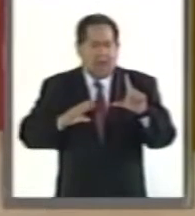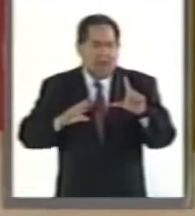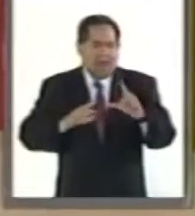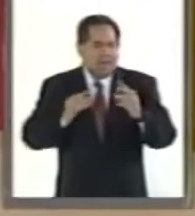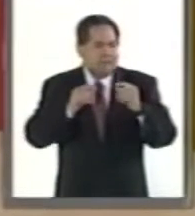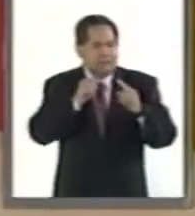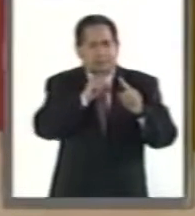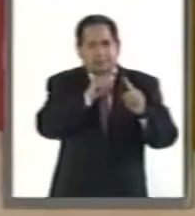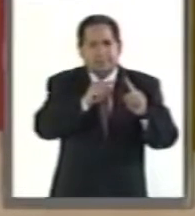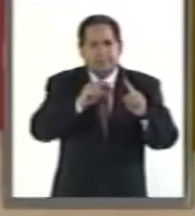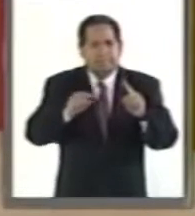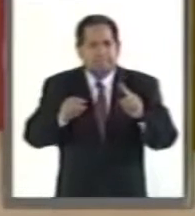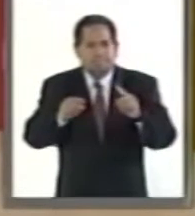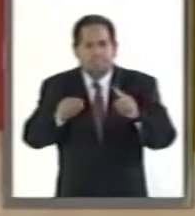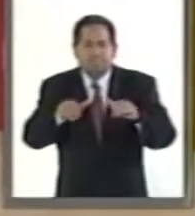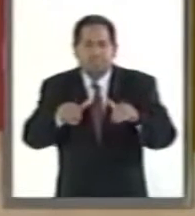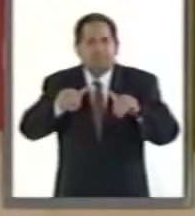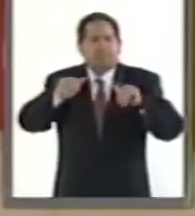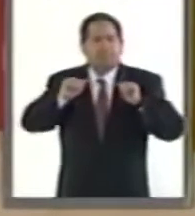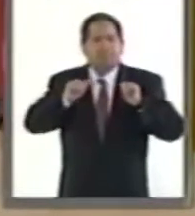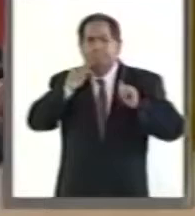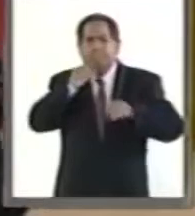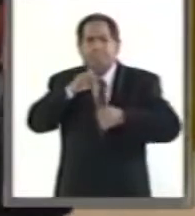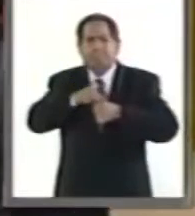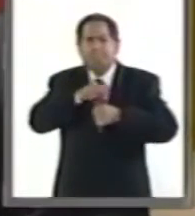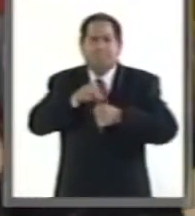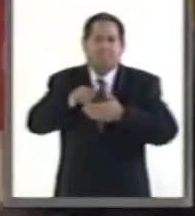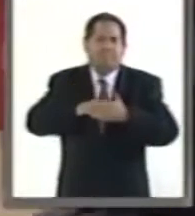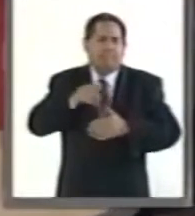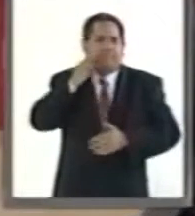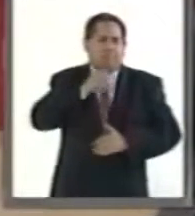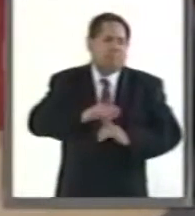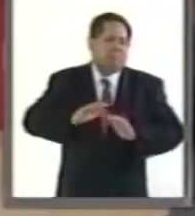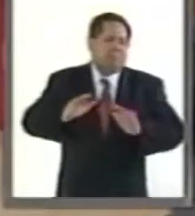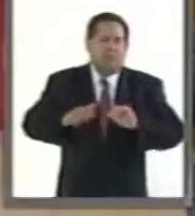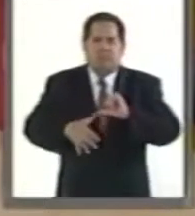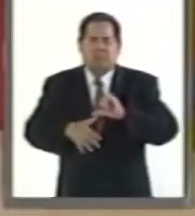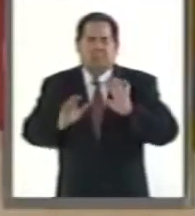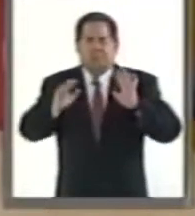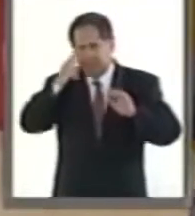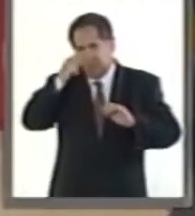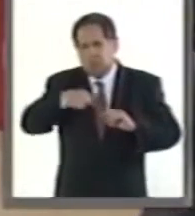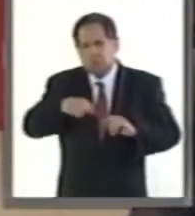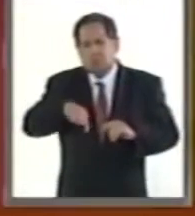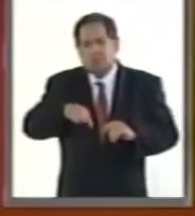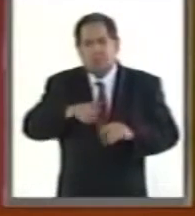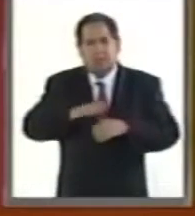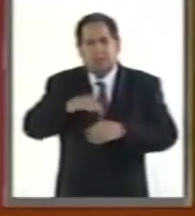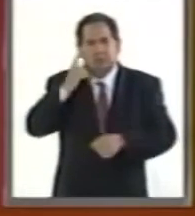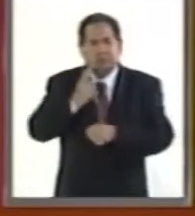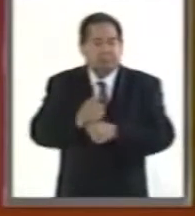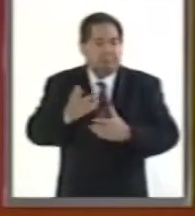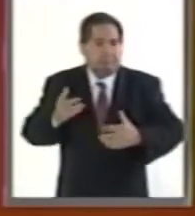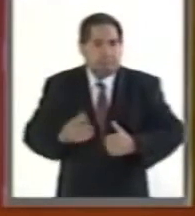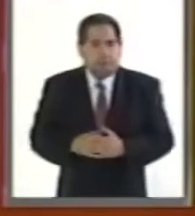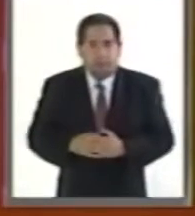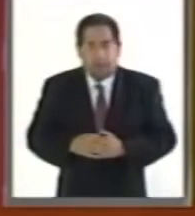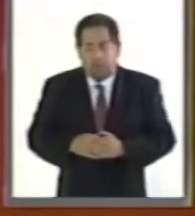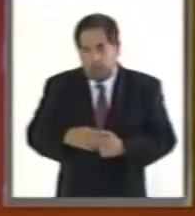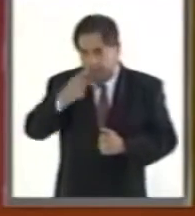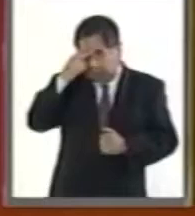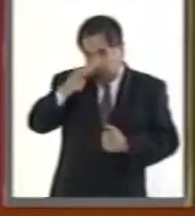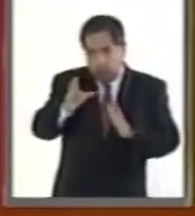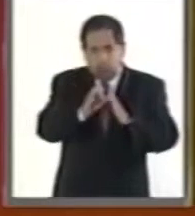de abstencionismo en América Latina. La Constitución Política de los Estados Unidos Mexicanos otorga el